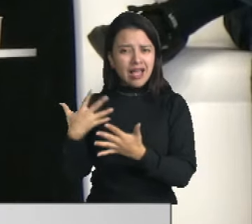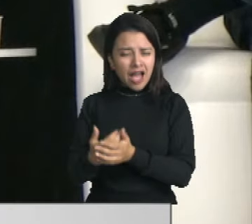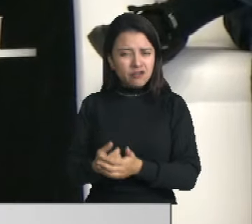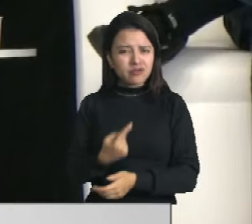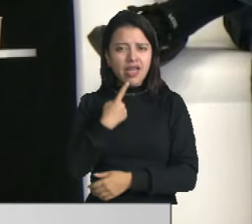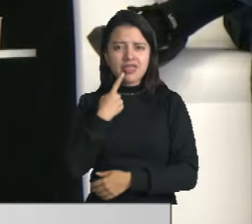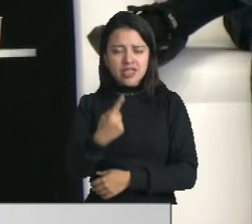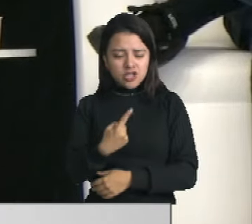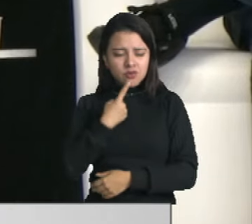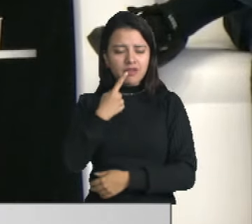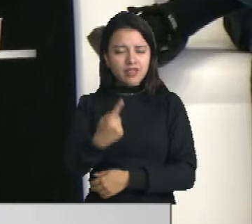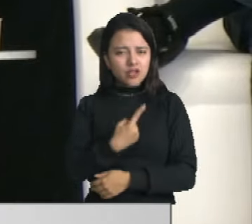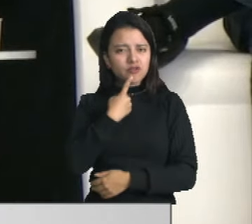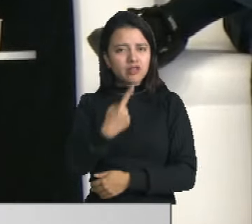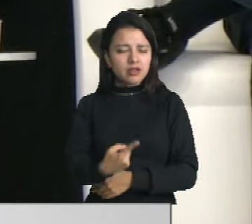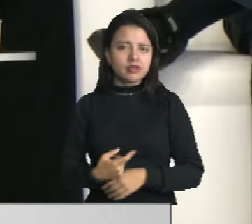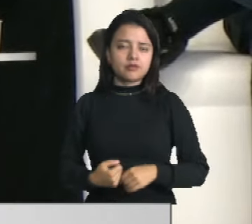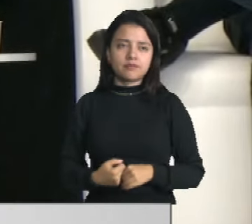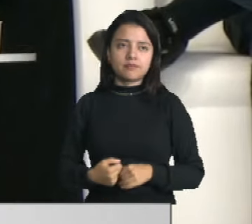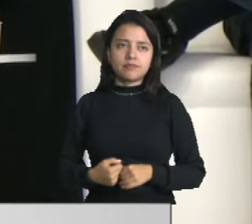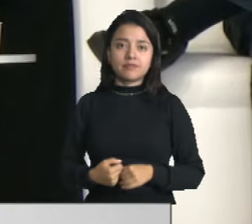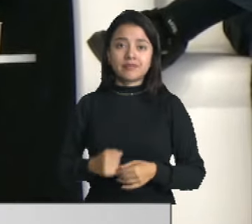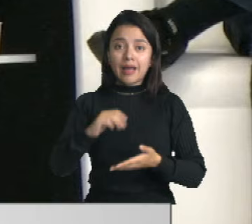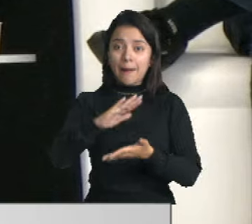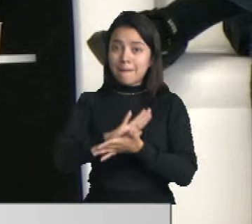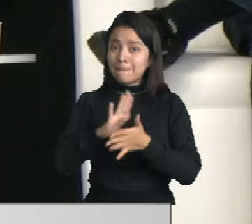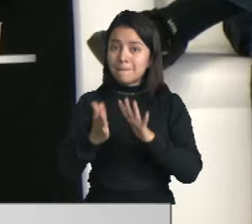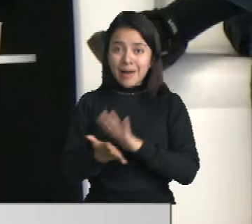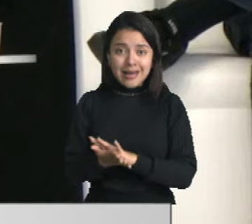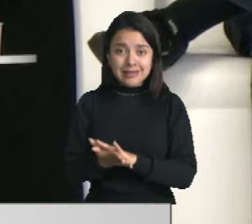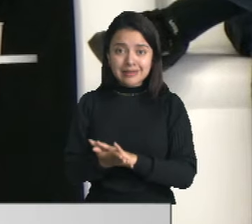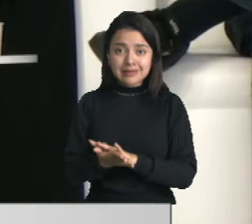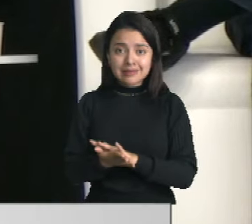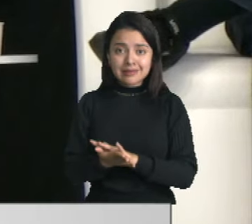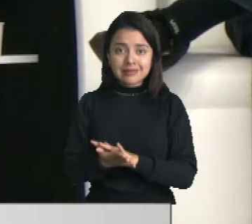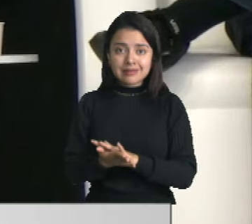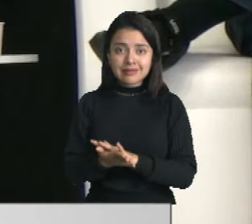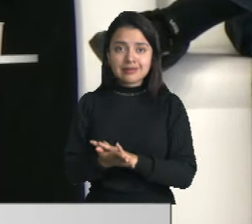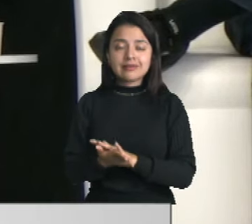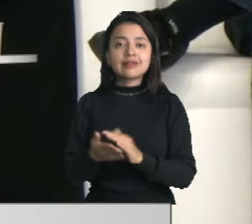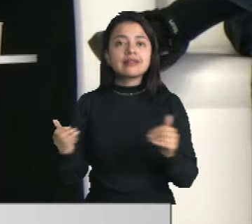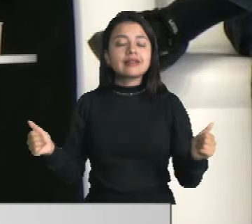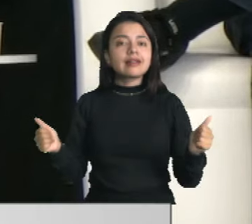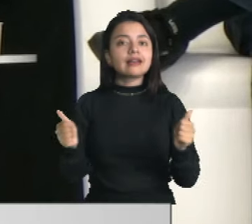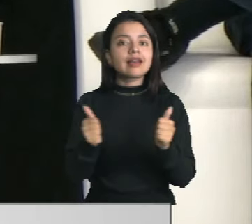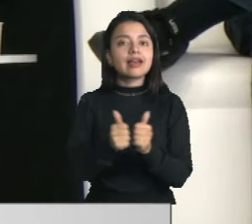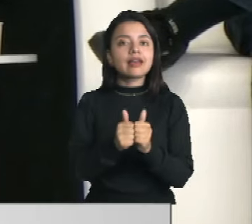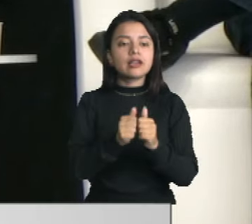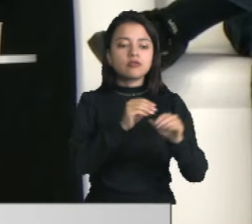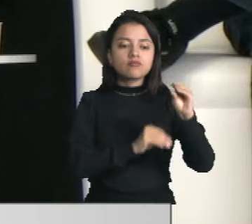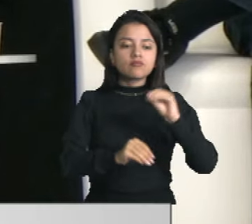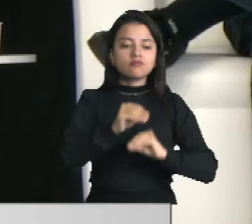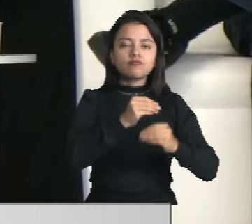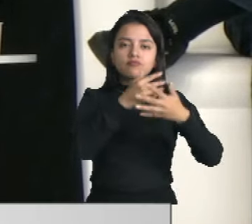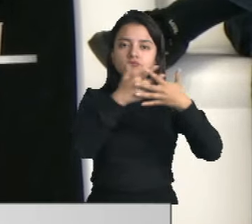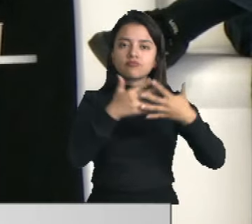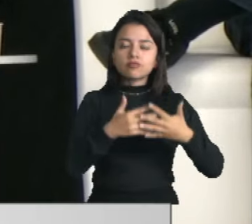años. Cualquier iniciativa de paz tiene que ir acompañada de una política de